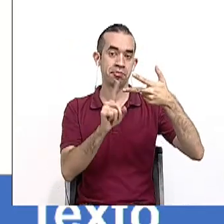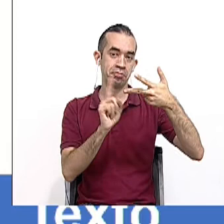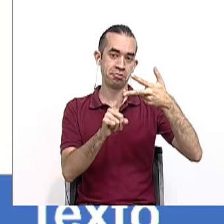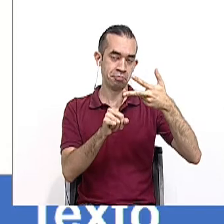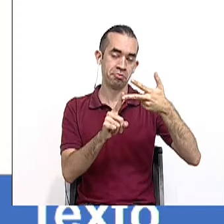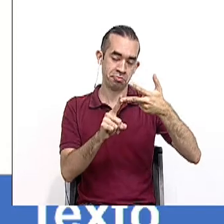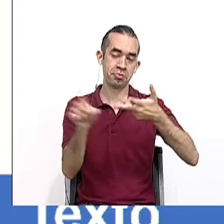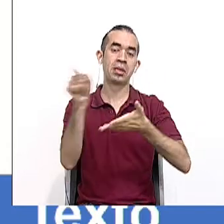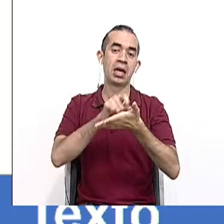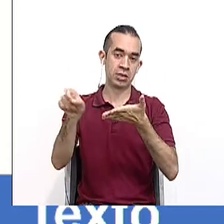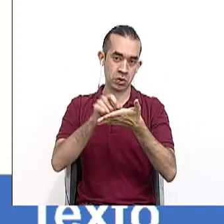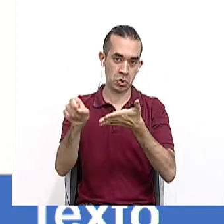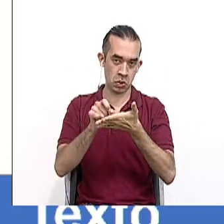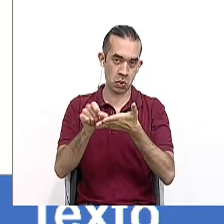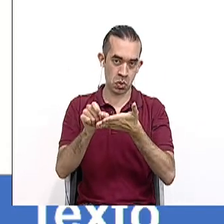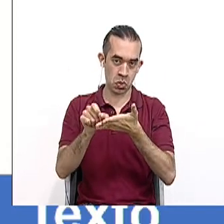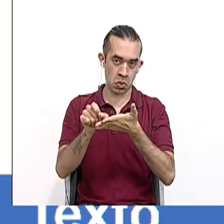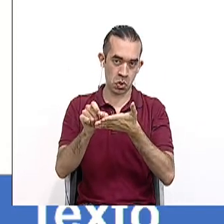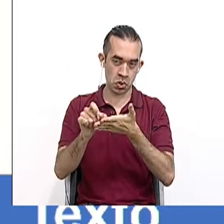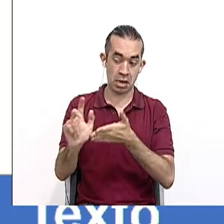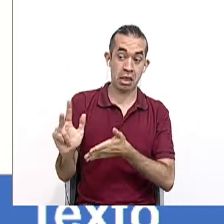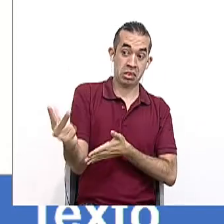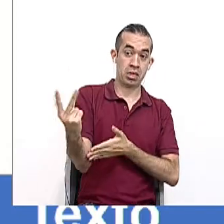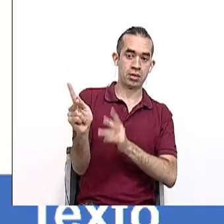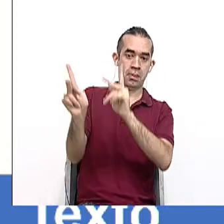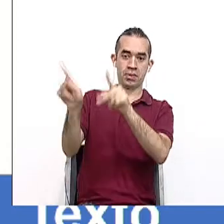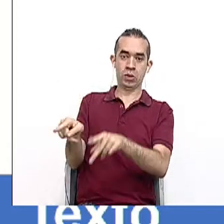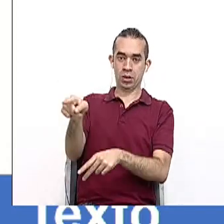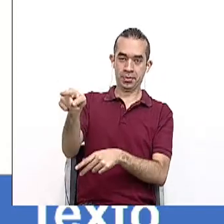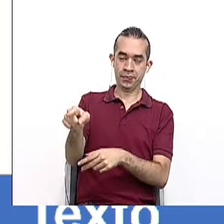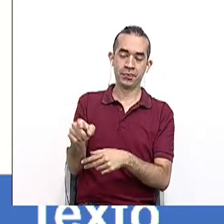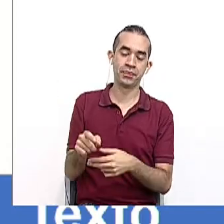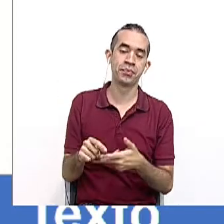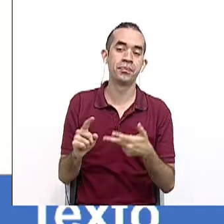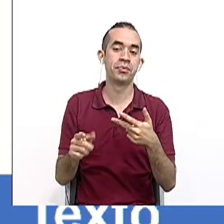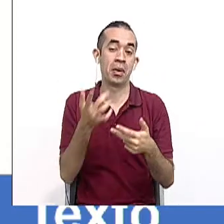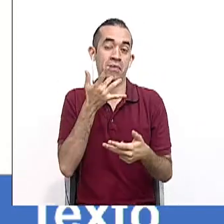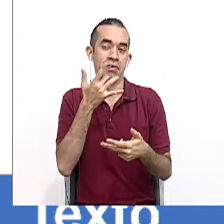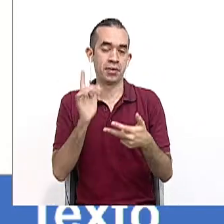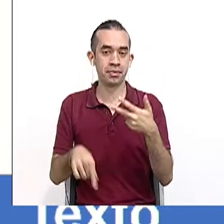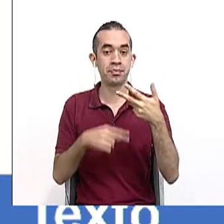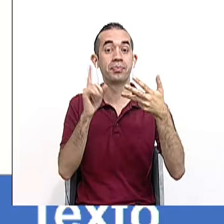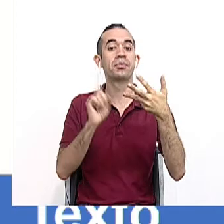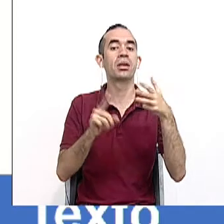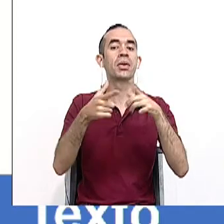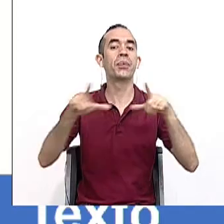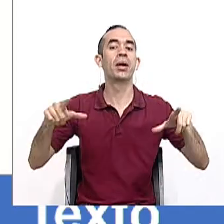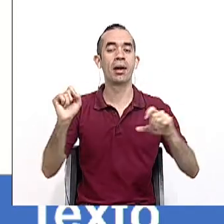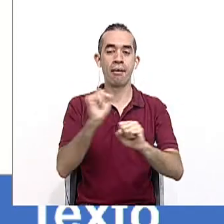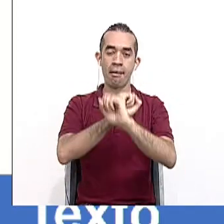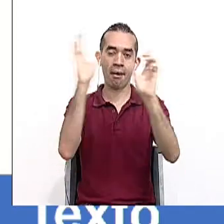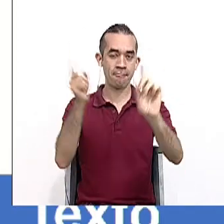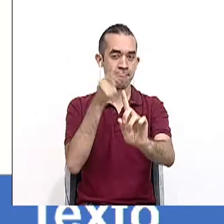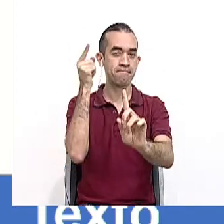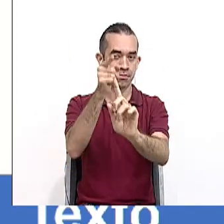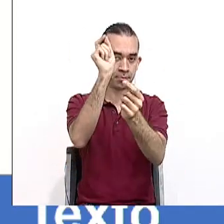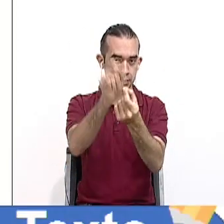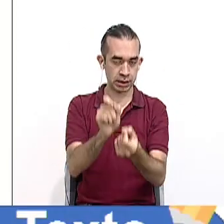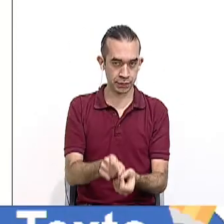Preferiblemente la escritura en tercera persona y un lenguaje claro y preciso.